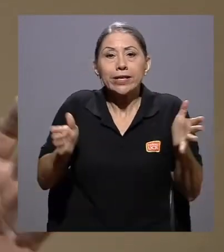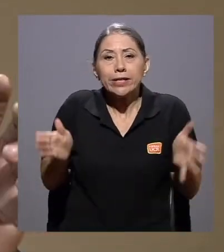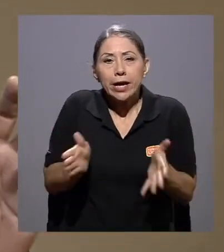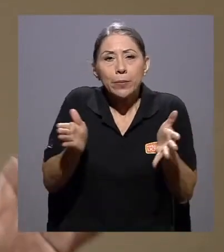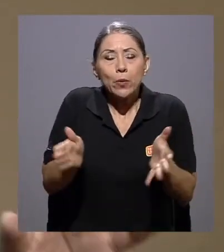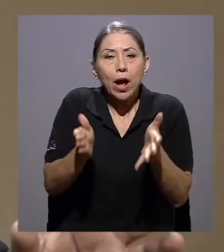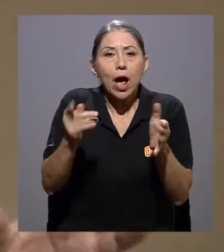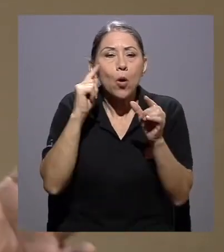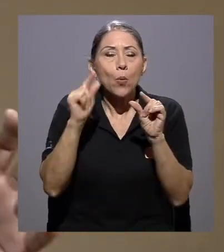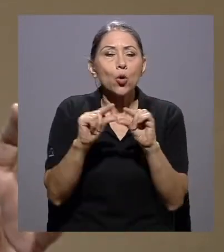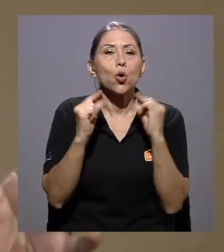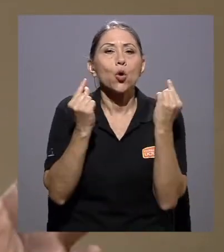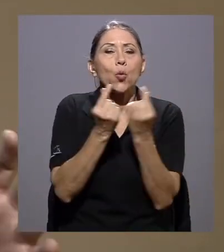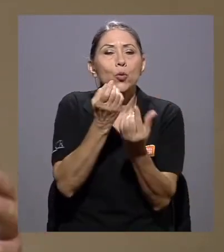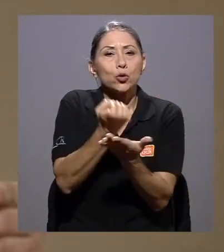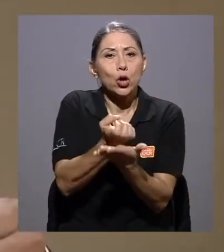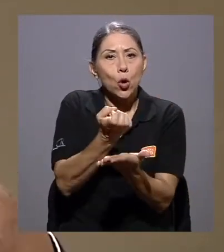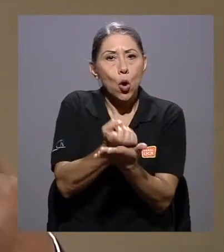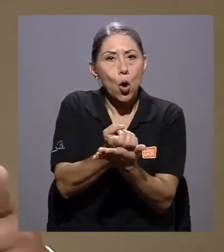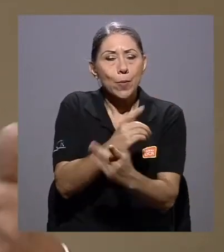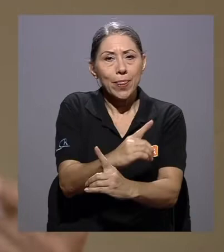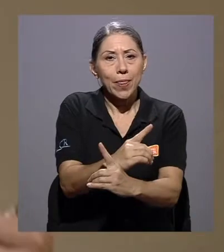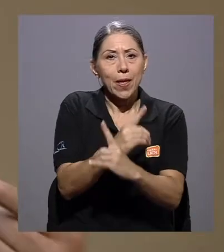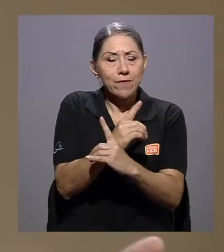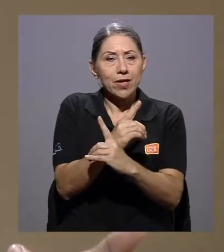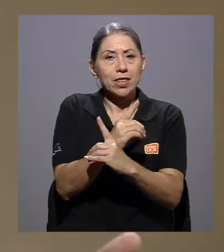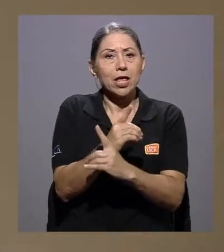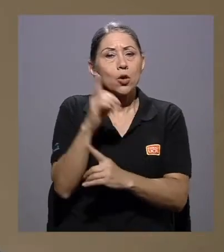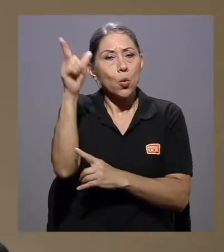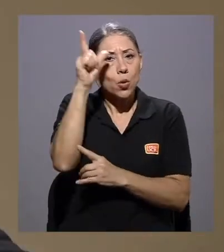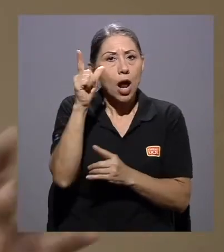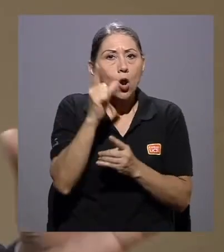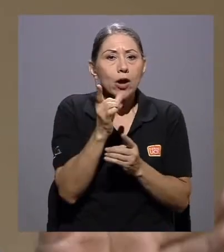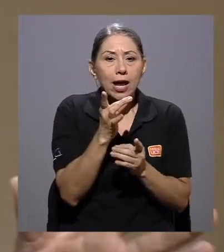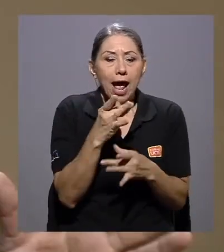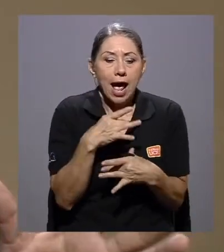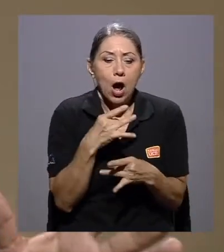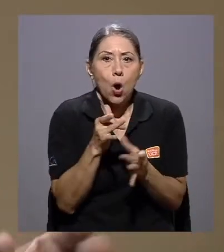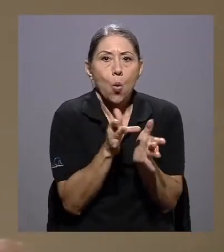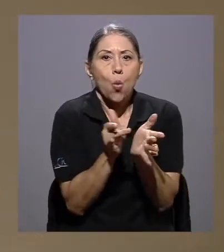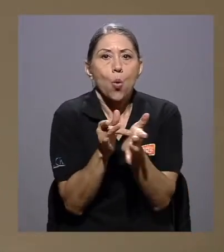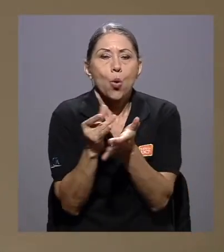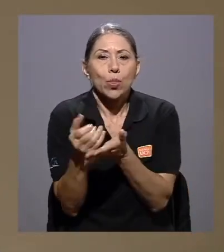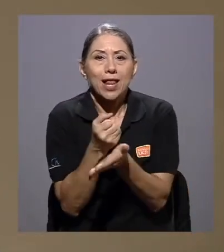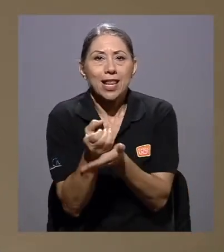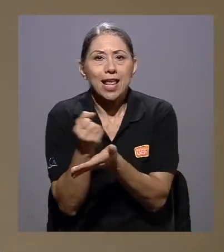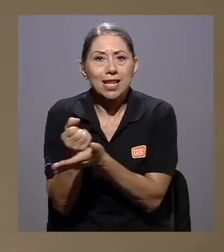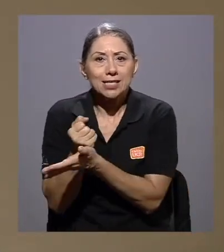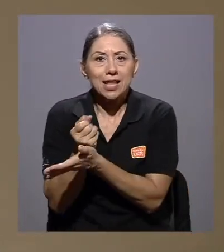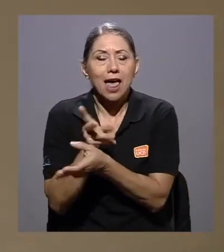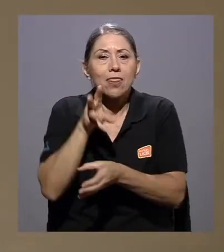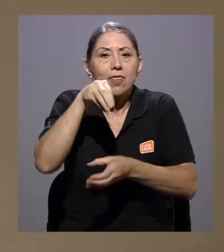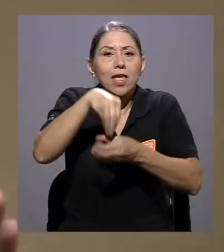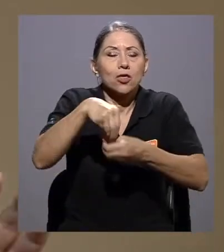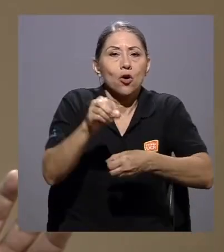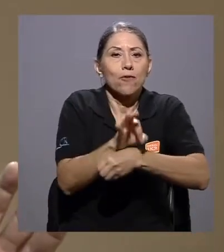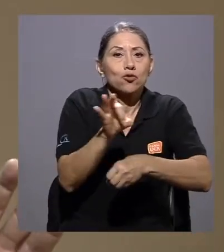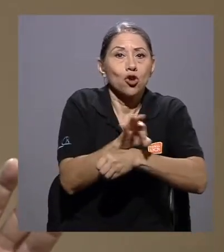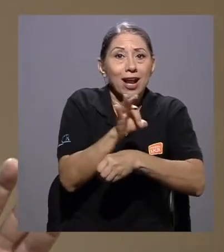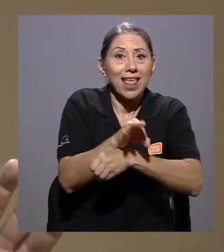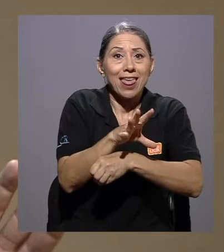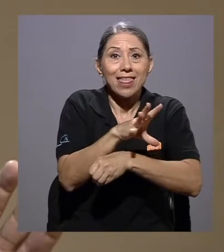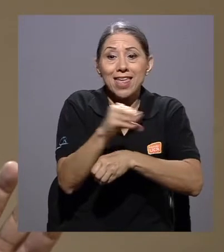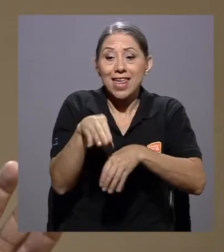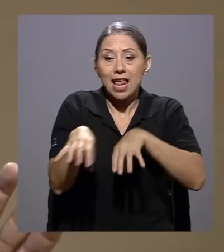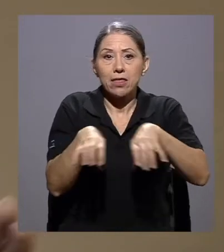que están defendiendo una lógica utilitarista dentro de la funcionalidad y la dinámica de la pandemia. Esa es la lectura